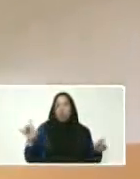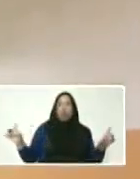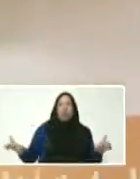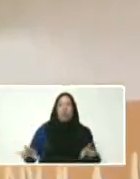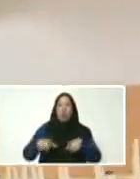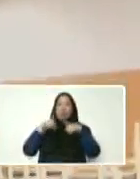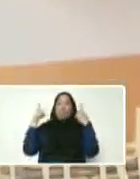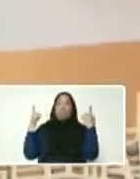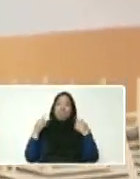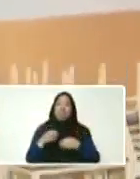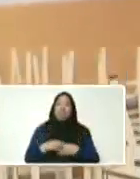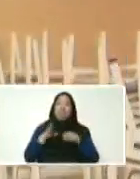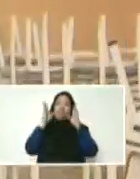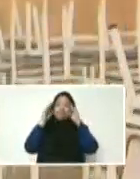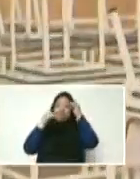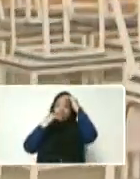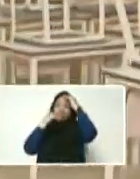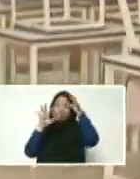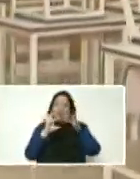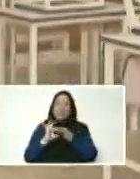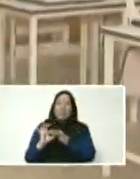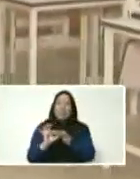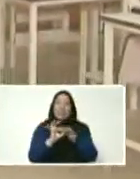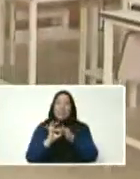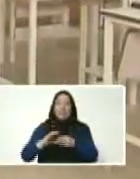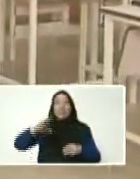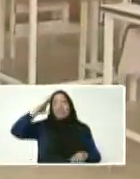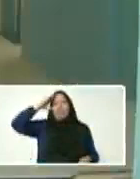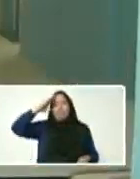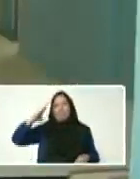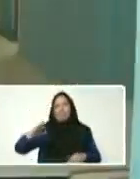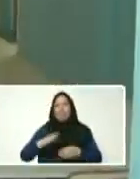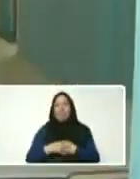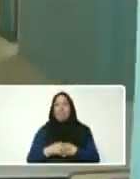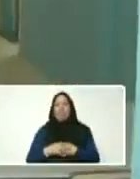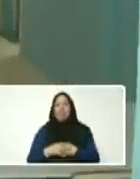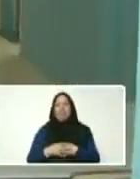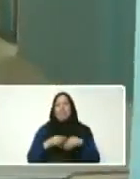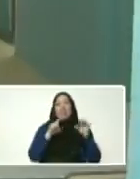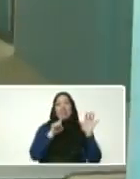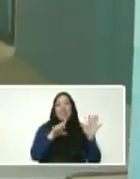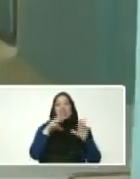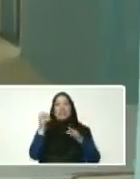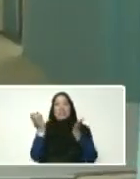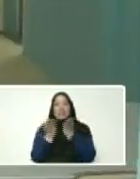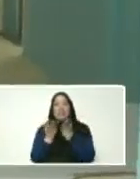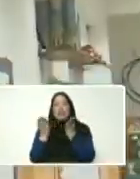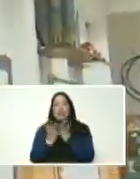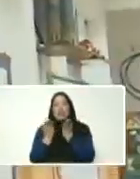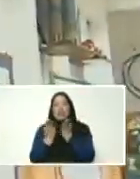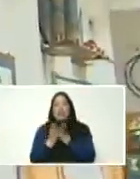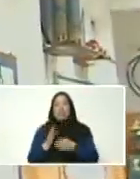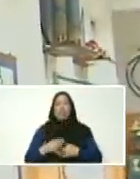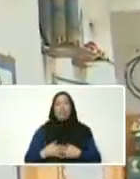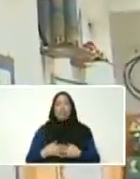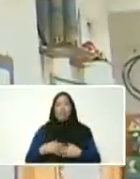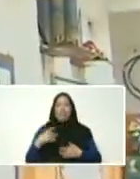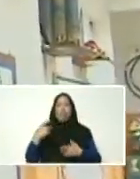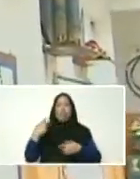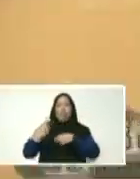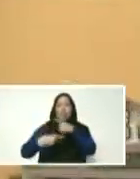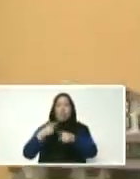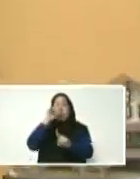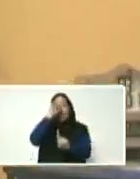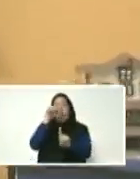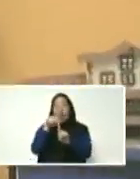donde estamos atendiendo ahorita en unidad cívico-militar popular, unas 60 instituciones educativas, preparándonos para un retorno